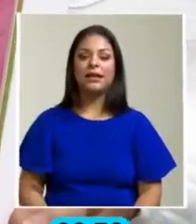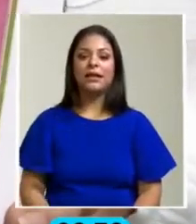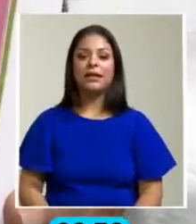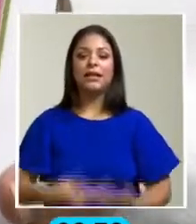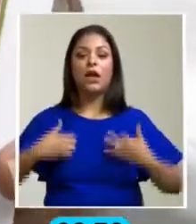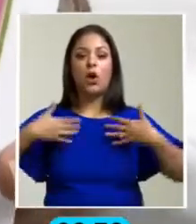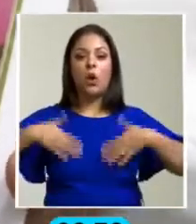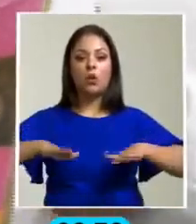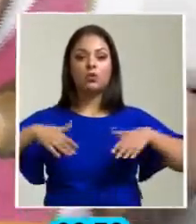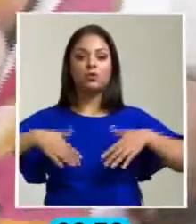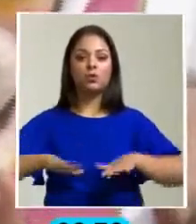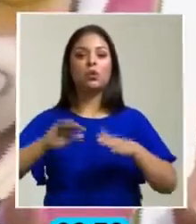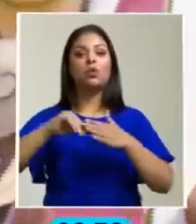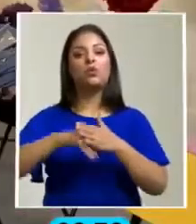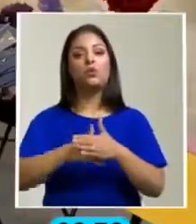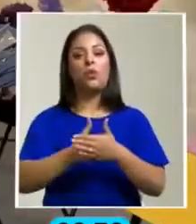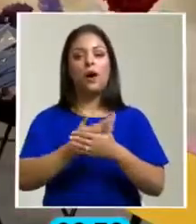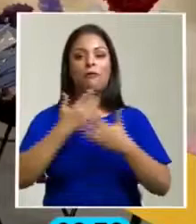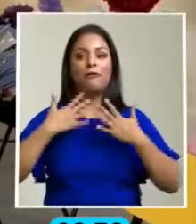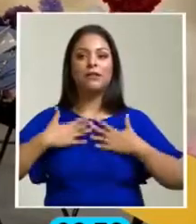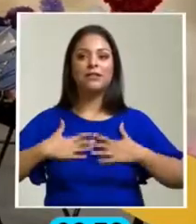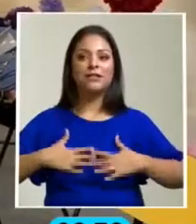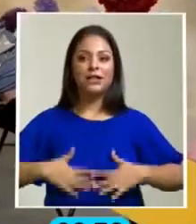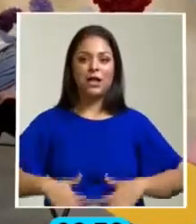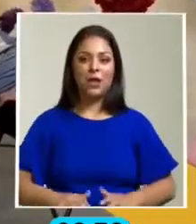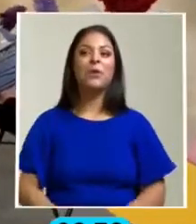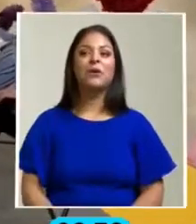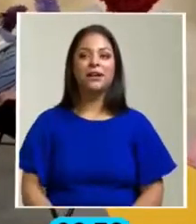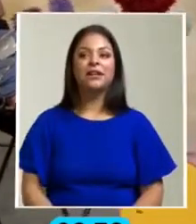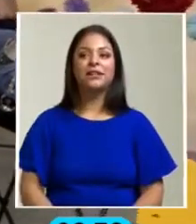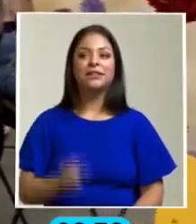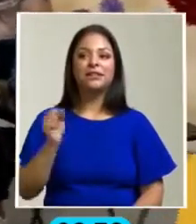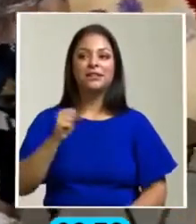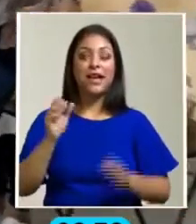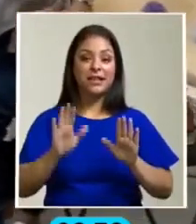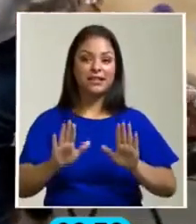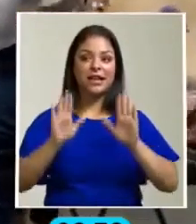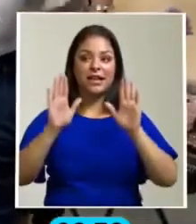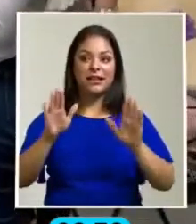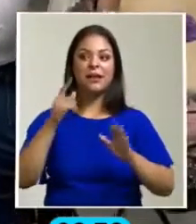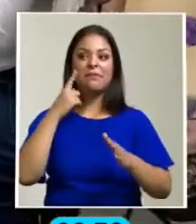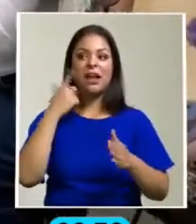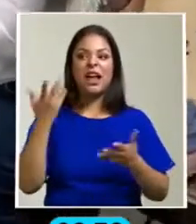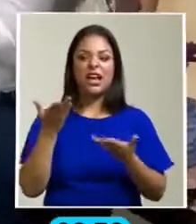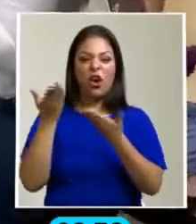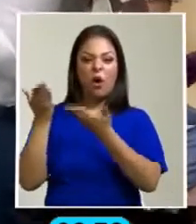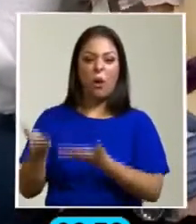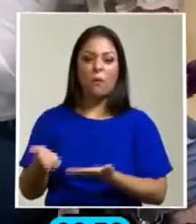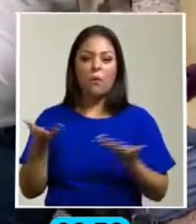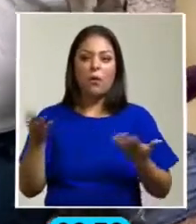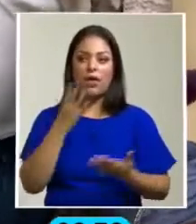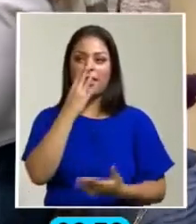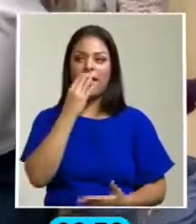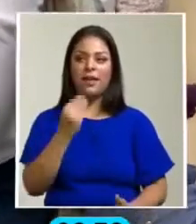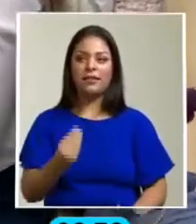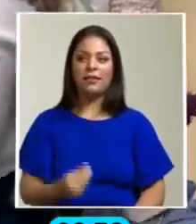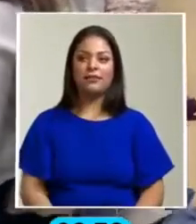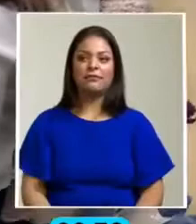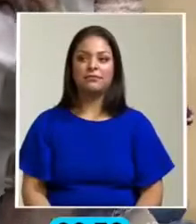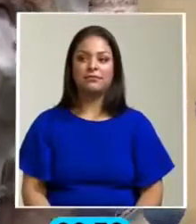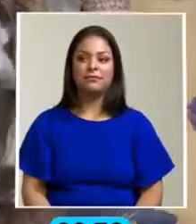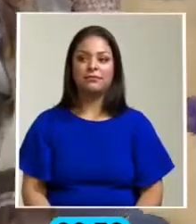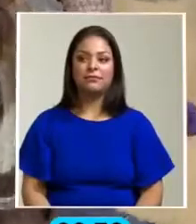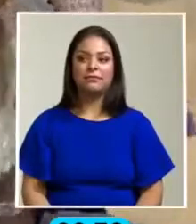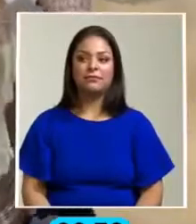vestido. Le cosió un nuevo vestido, excelente, para que estuviera como la danza. Para